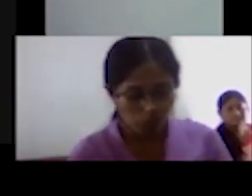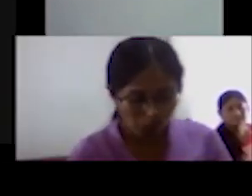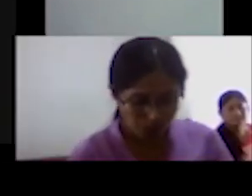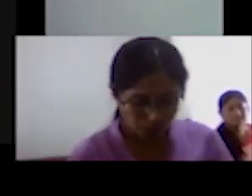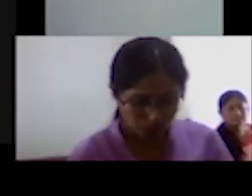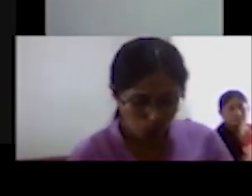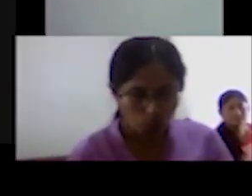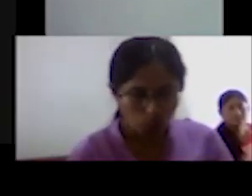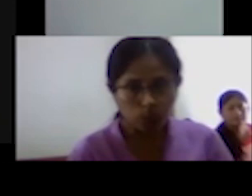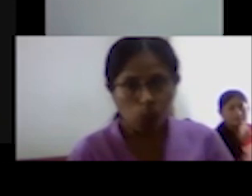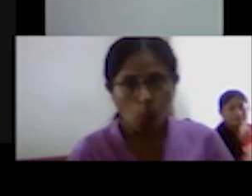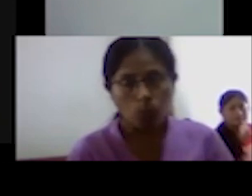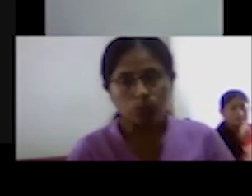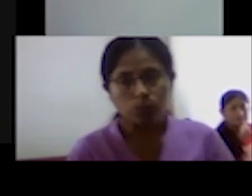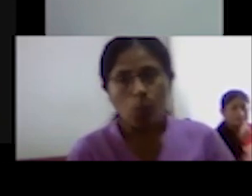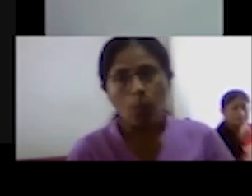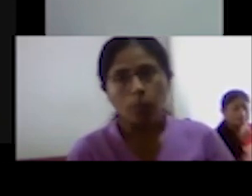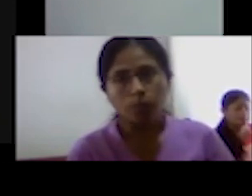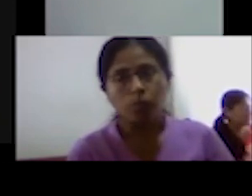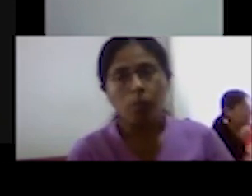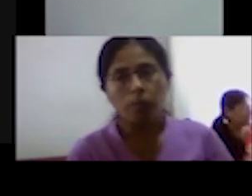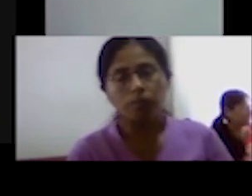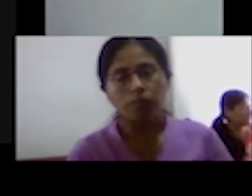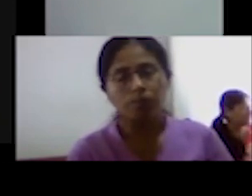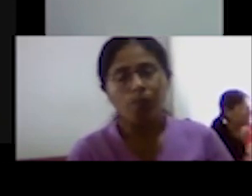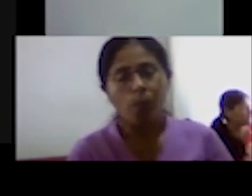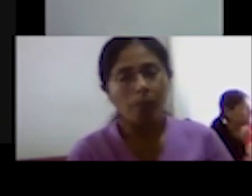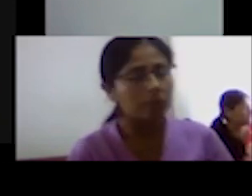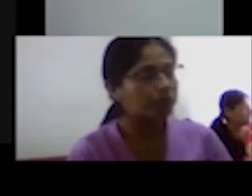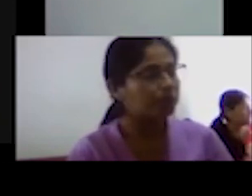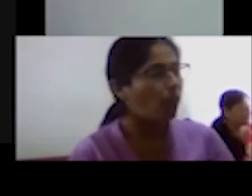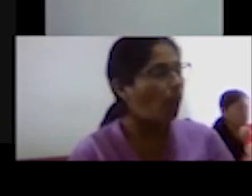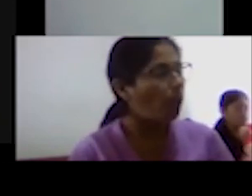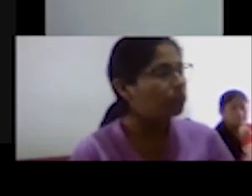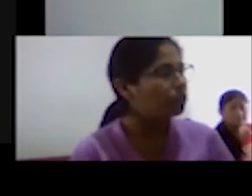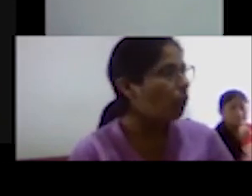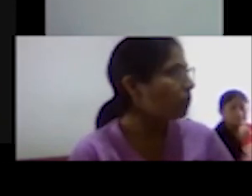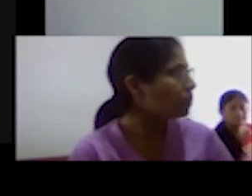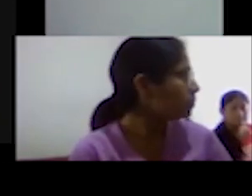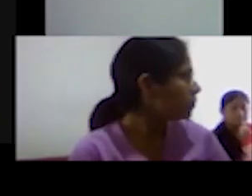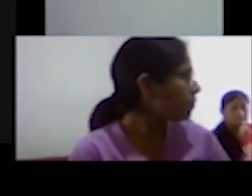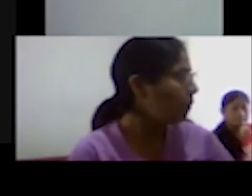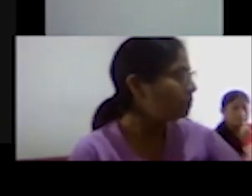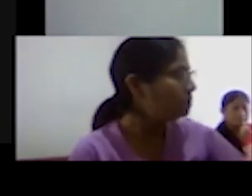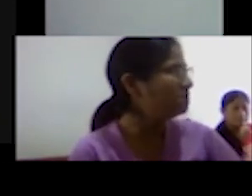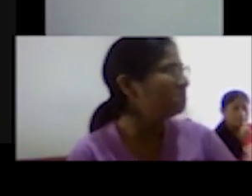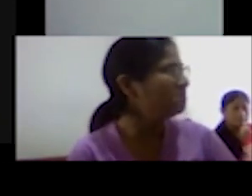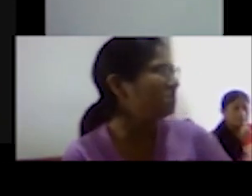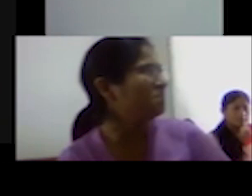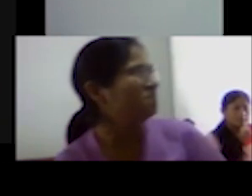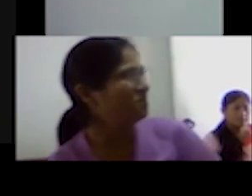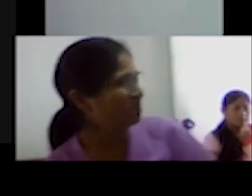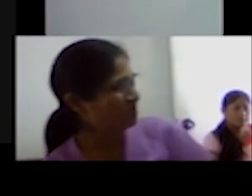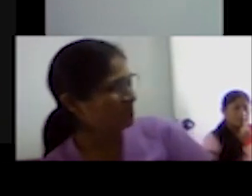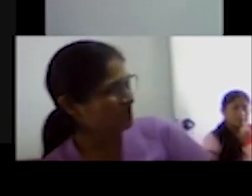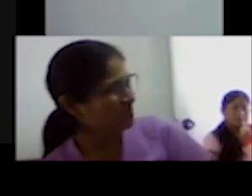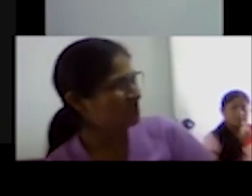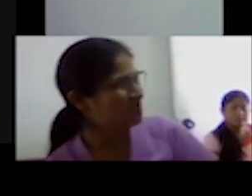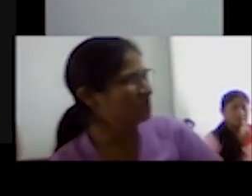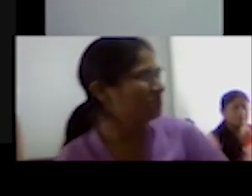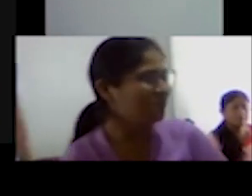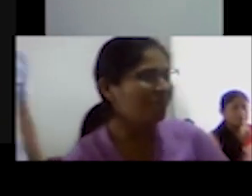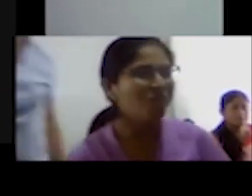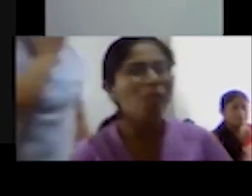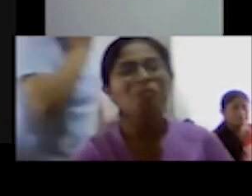llamado TIL-TEST. Esto es un examen súper especializado en el cual la mesa basculante se va a mantener